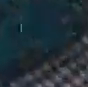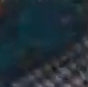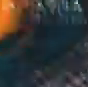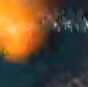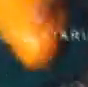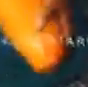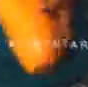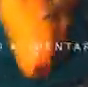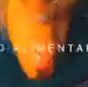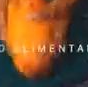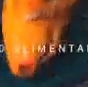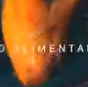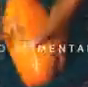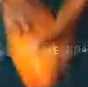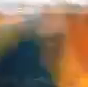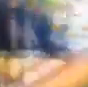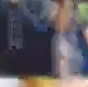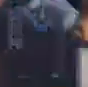ah